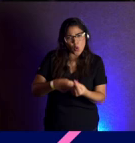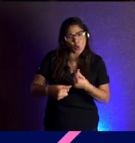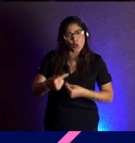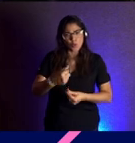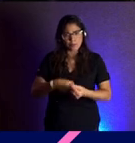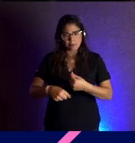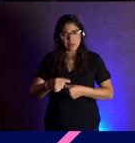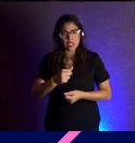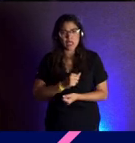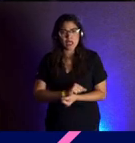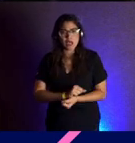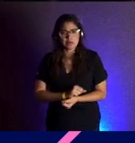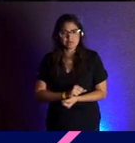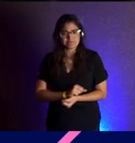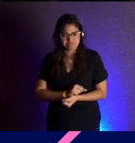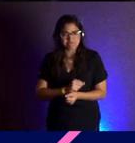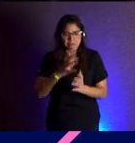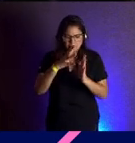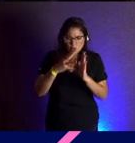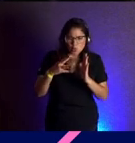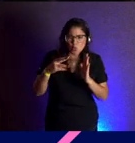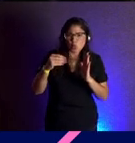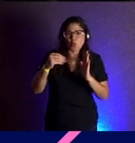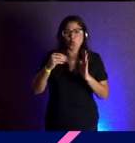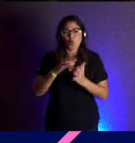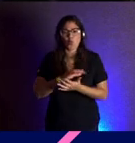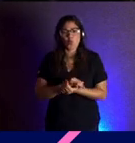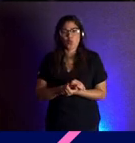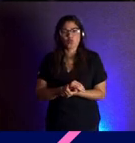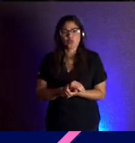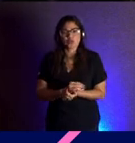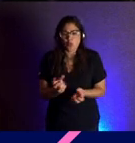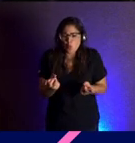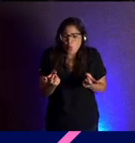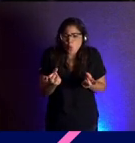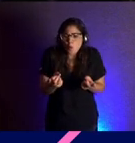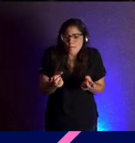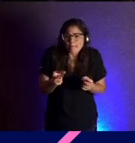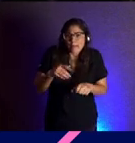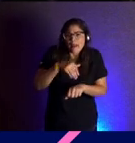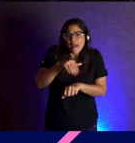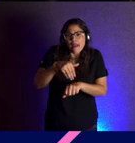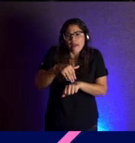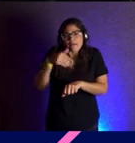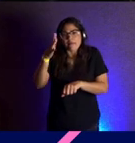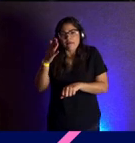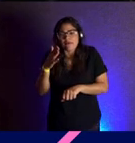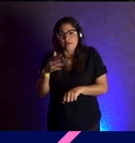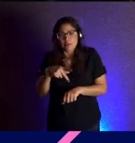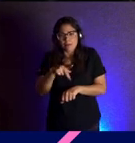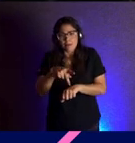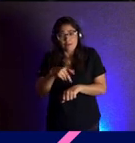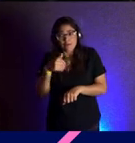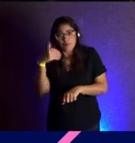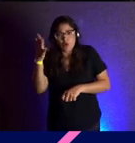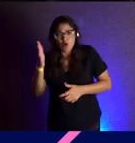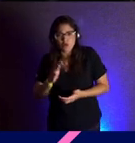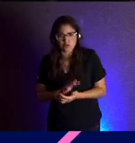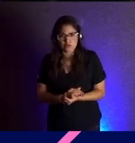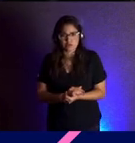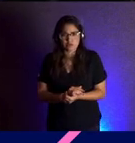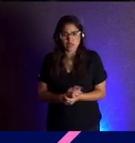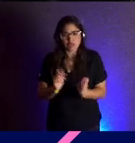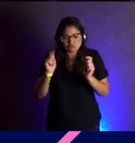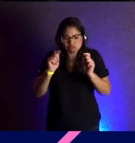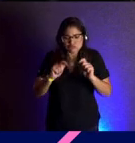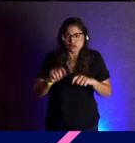moda. Tiene que cubrir comercio internacional. Tenemos que lograr que el cambio climático esté presente en todas